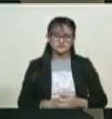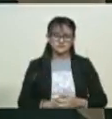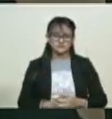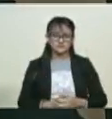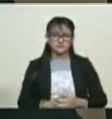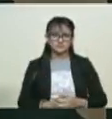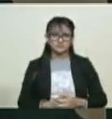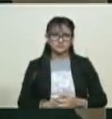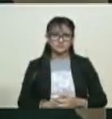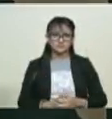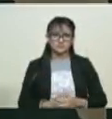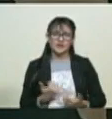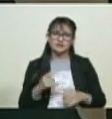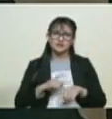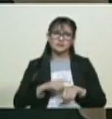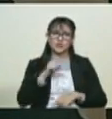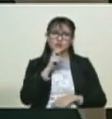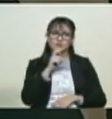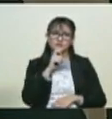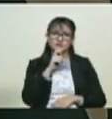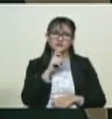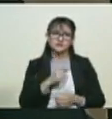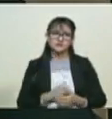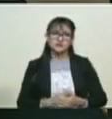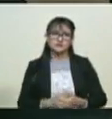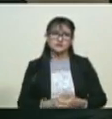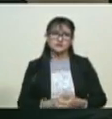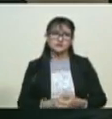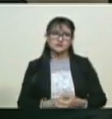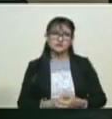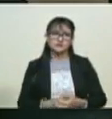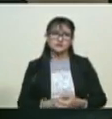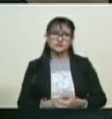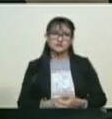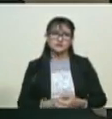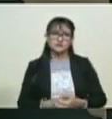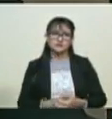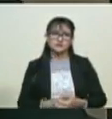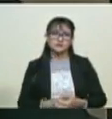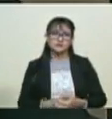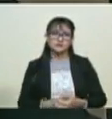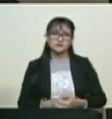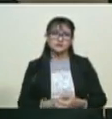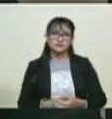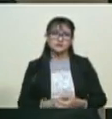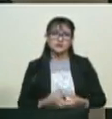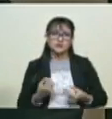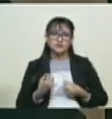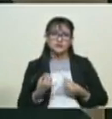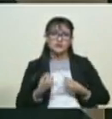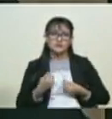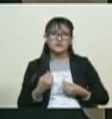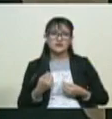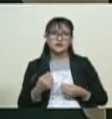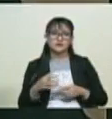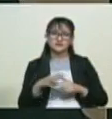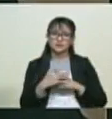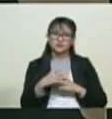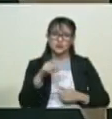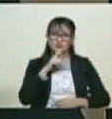han sido tiempos difíciles sin duda alguna los que hemos vivido todos los venezolanos y venezolanas